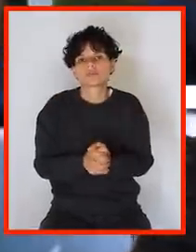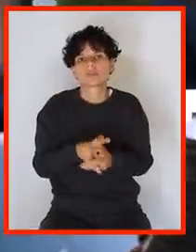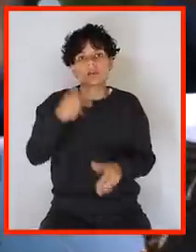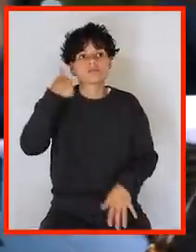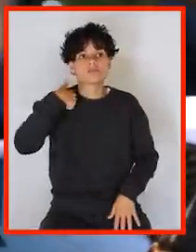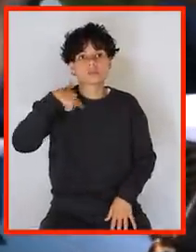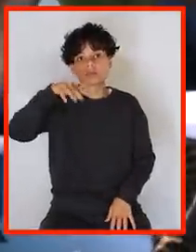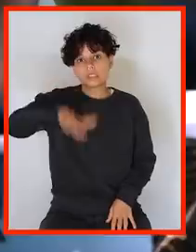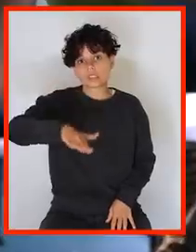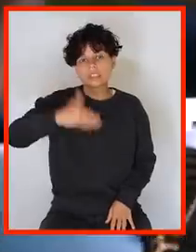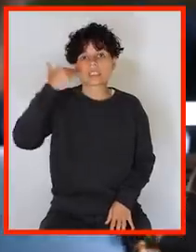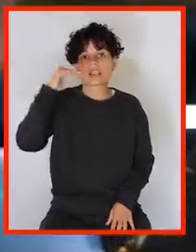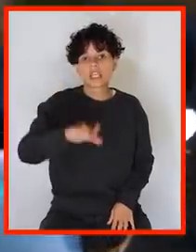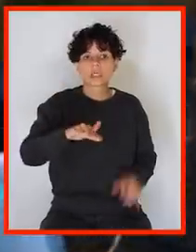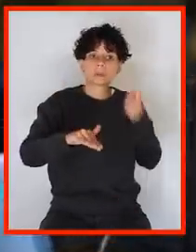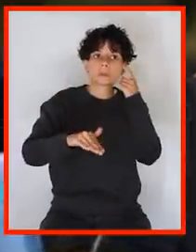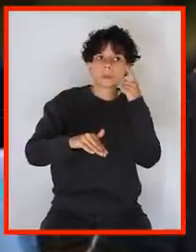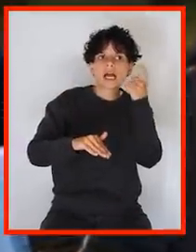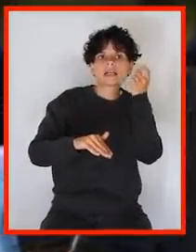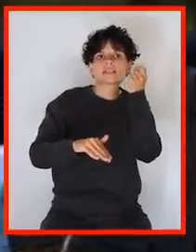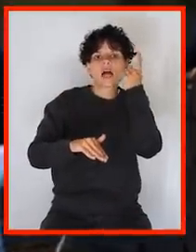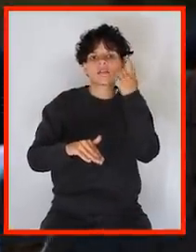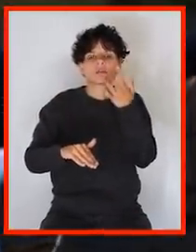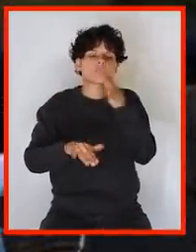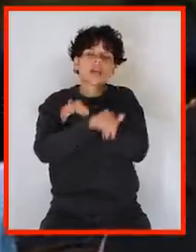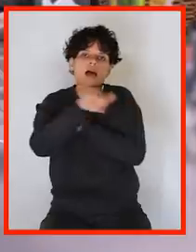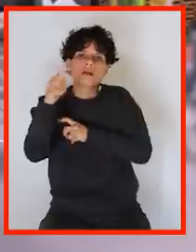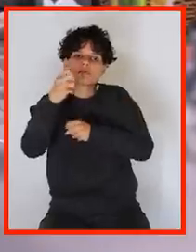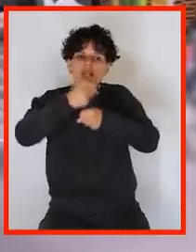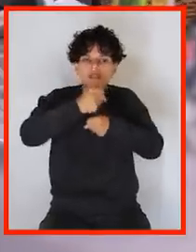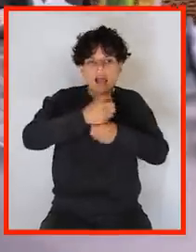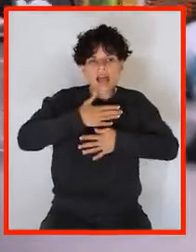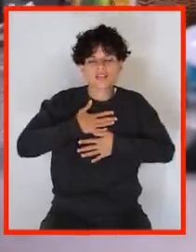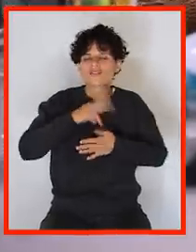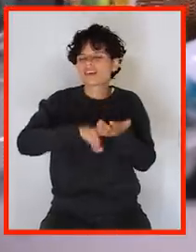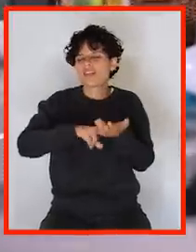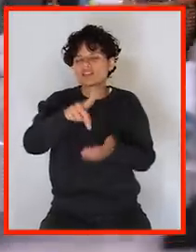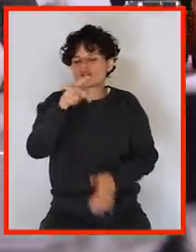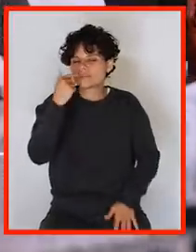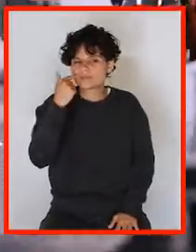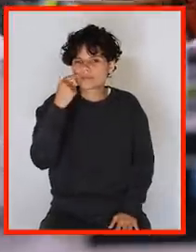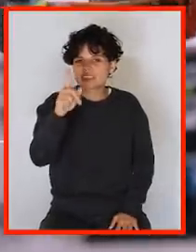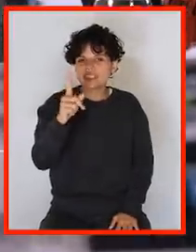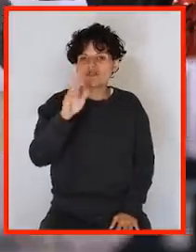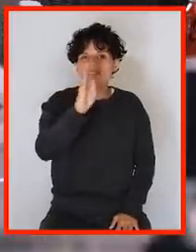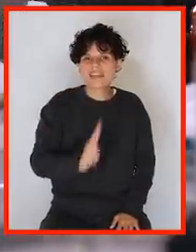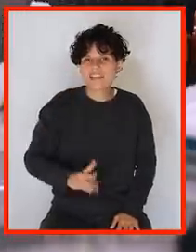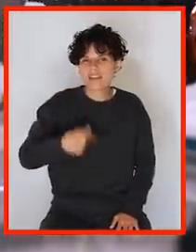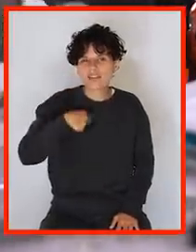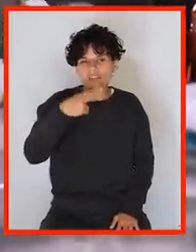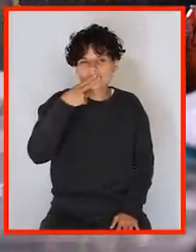chicos uno no sabe, bo. Pero después, ahí trabajando, dándole. Oye, yo soy fanático de los